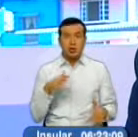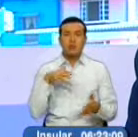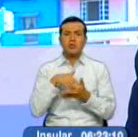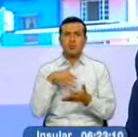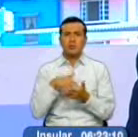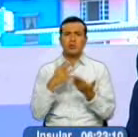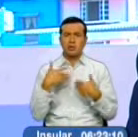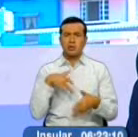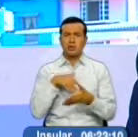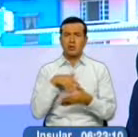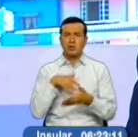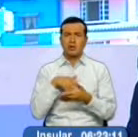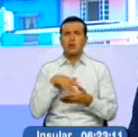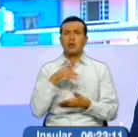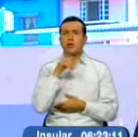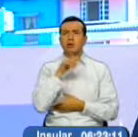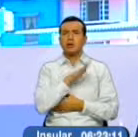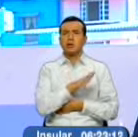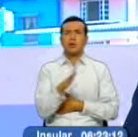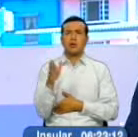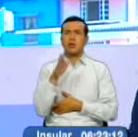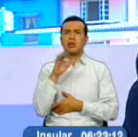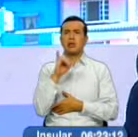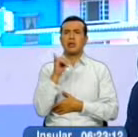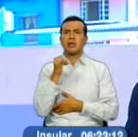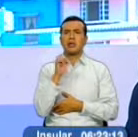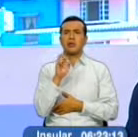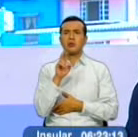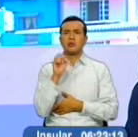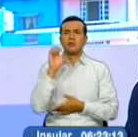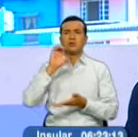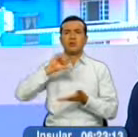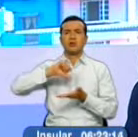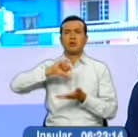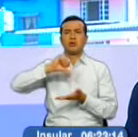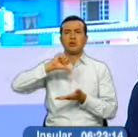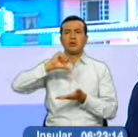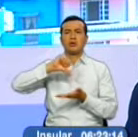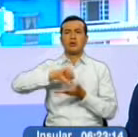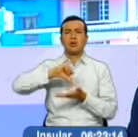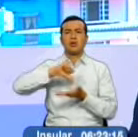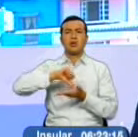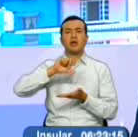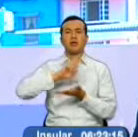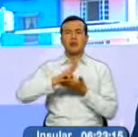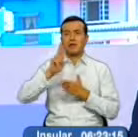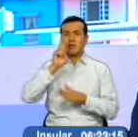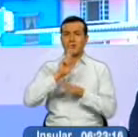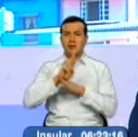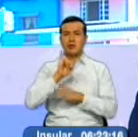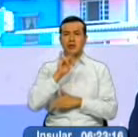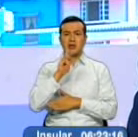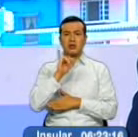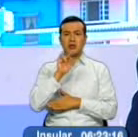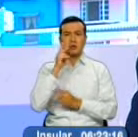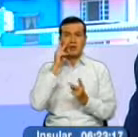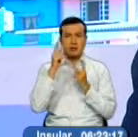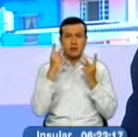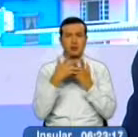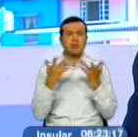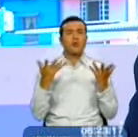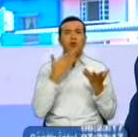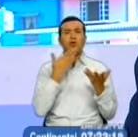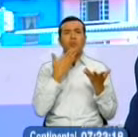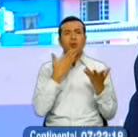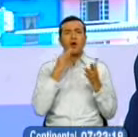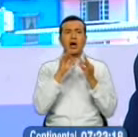con Jesús Ramos y Pedro Cango, Jesús Ramos, el rector de Iquiam, de la Universidad de Iquiam, y demostramos cómo hay un